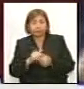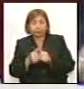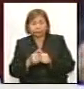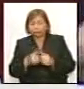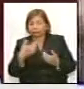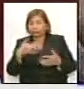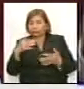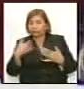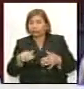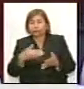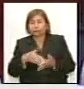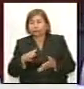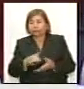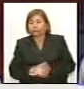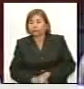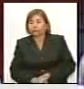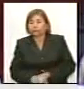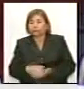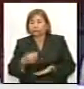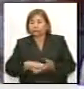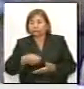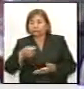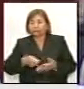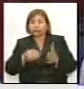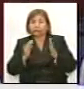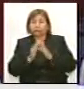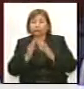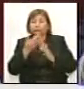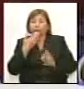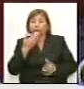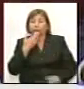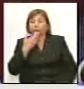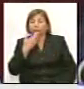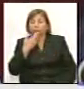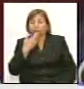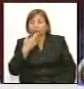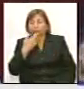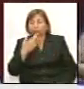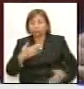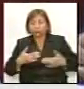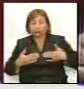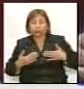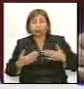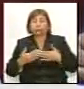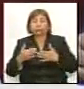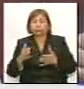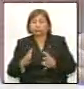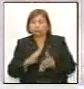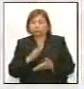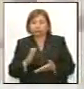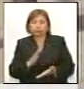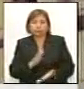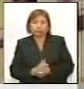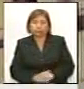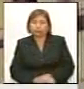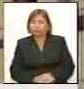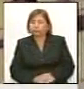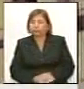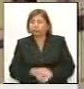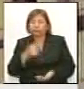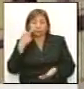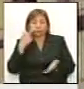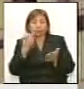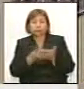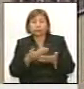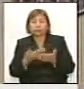muy riesgosa alquilar un inmueble a alguien que le puede producir semejante daño. Ello será